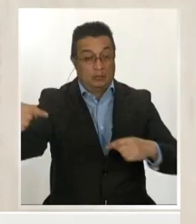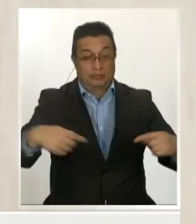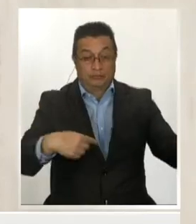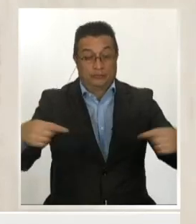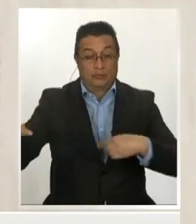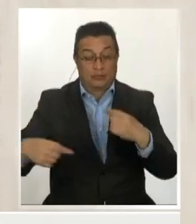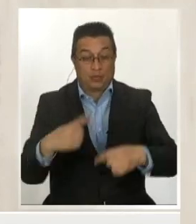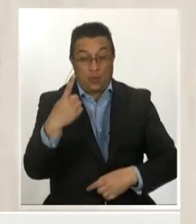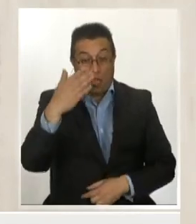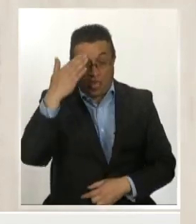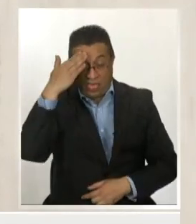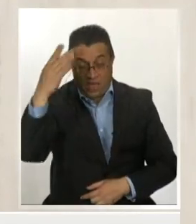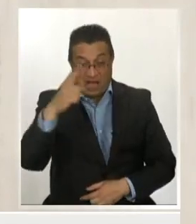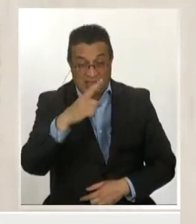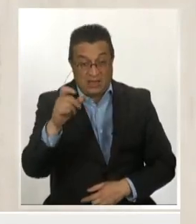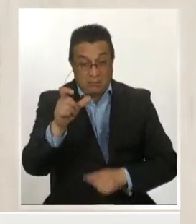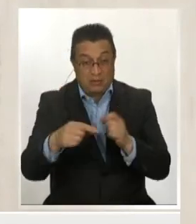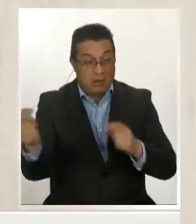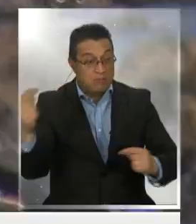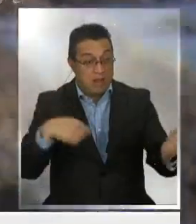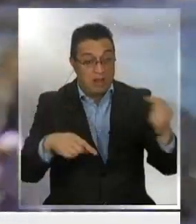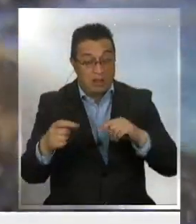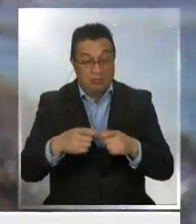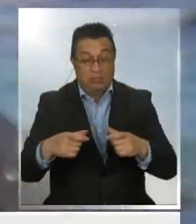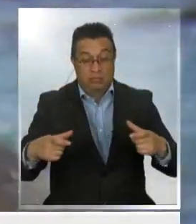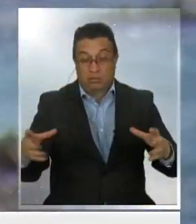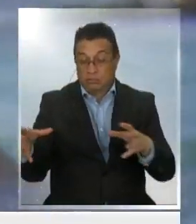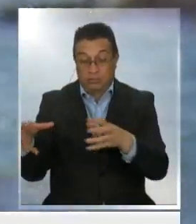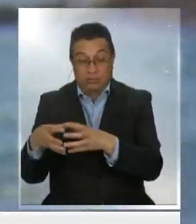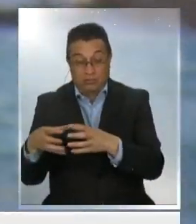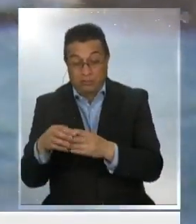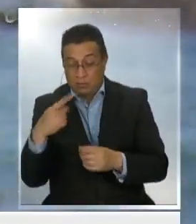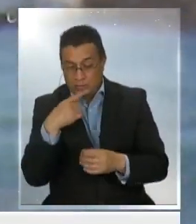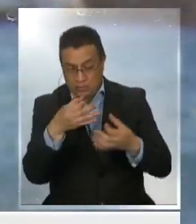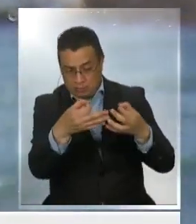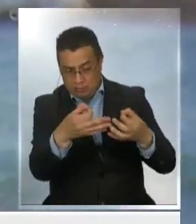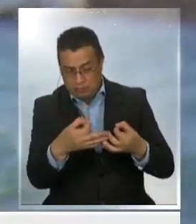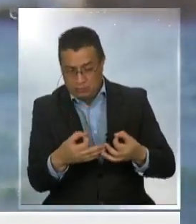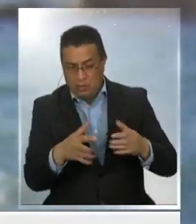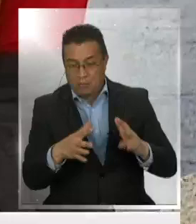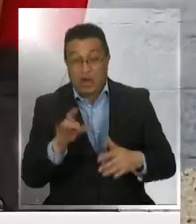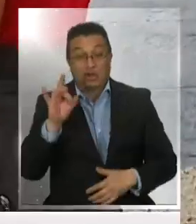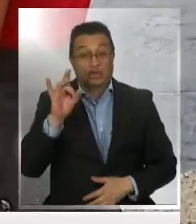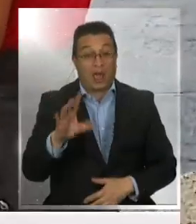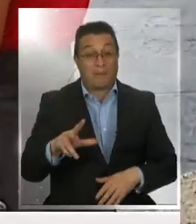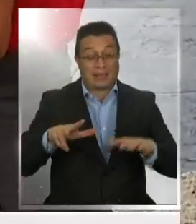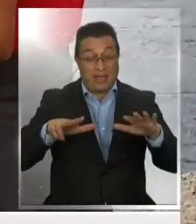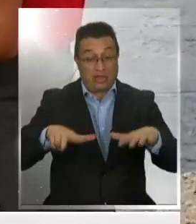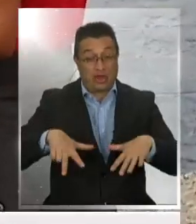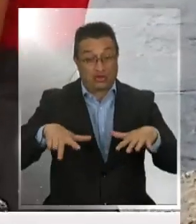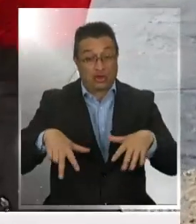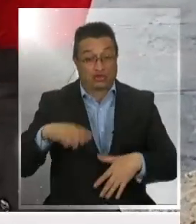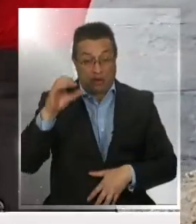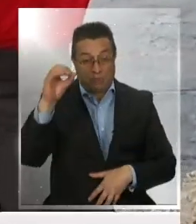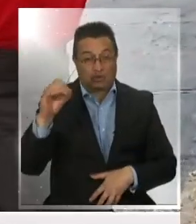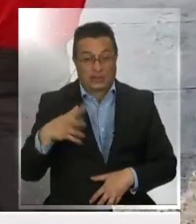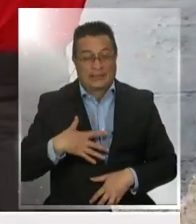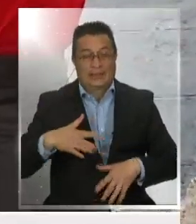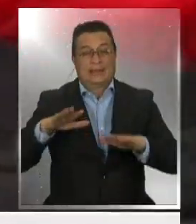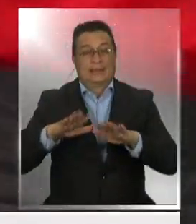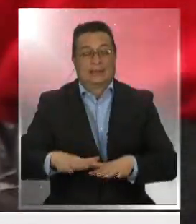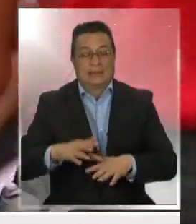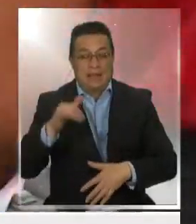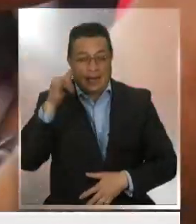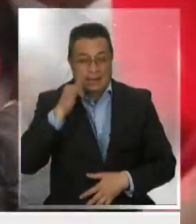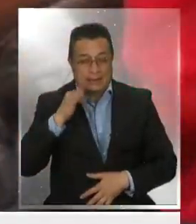cada 24 horas. El catastro que hacen las organizaciones de migrantes dan cuenta que solo el 18% se quiere quedar en Iquique.